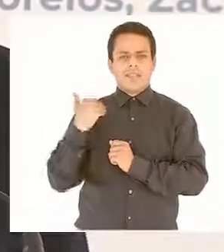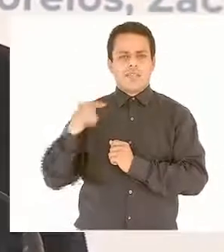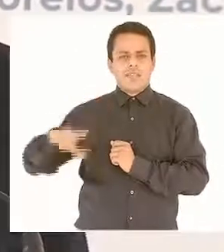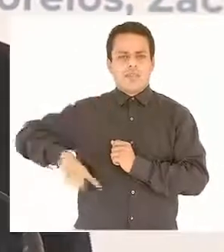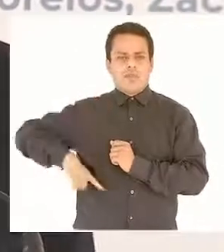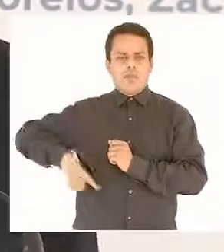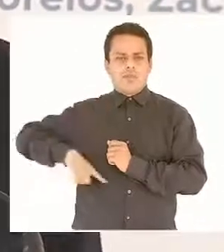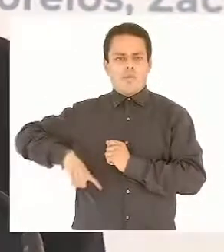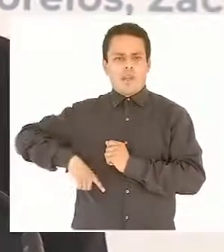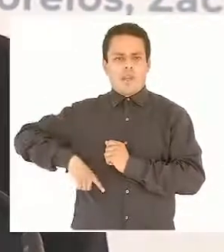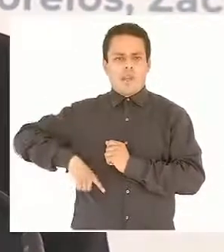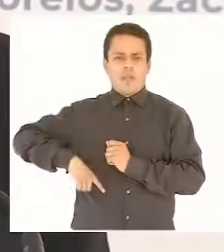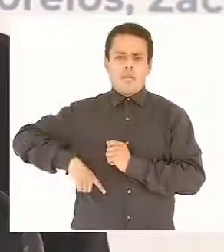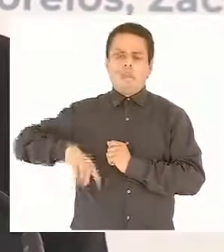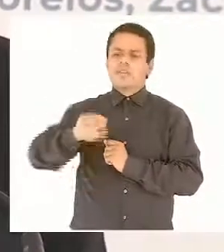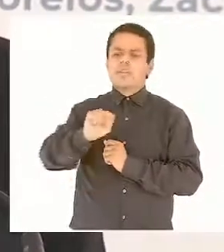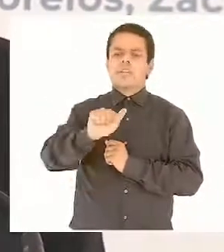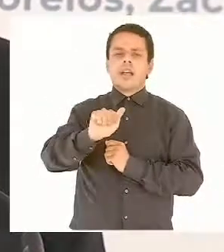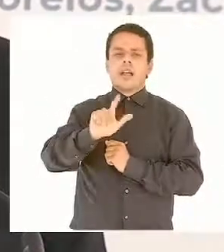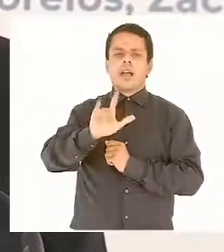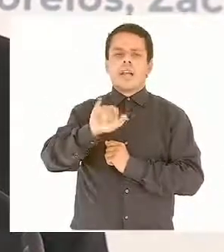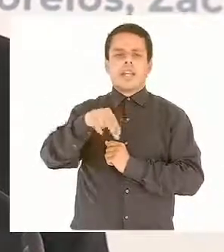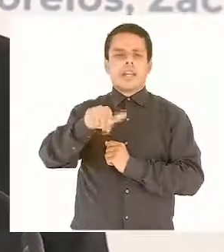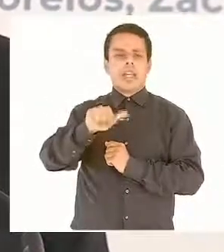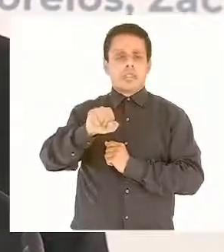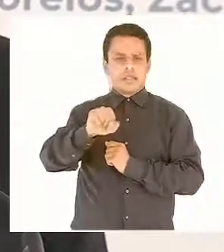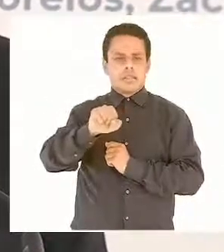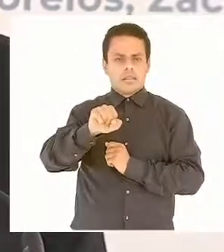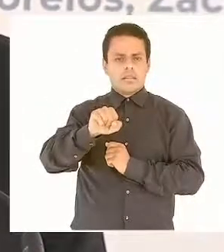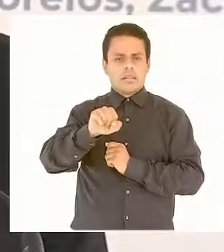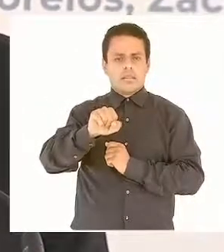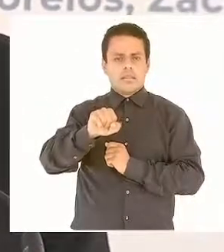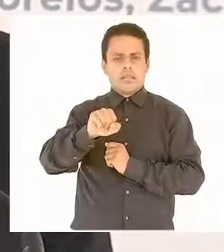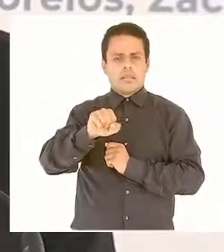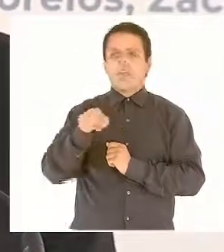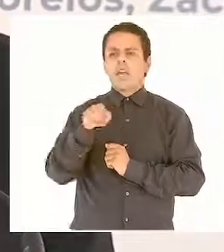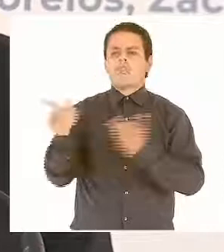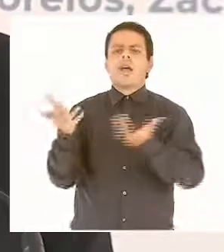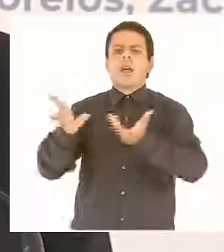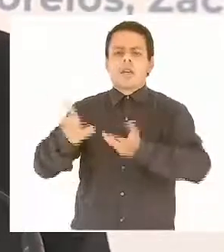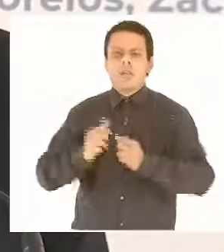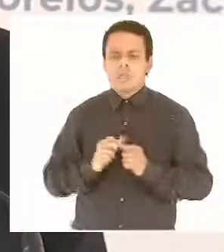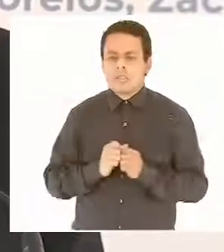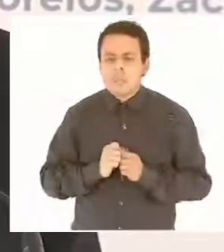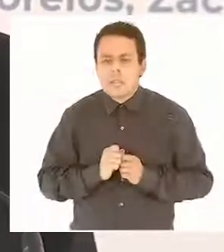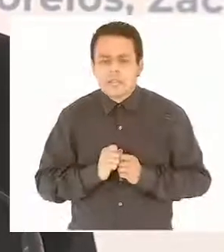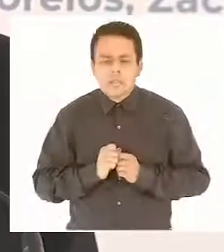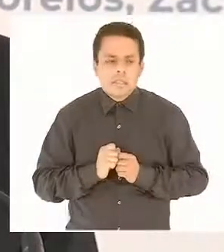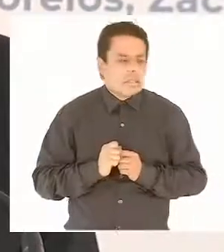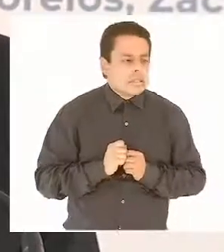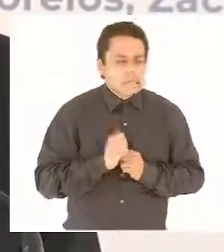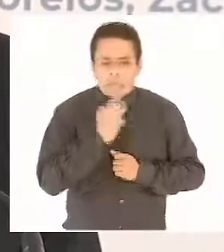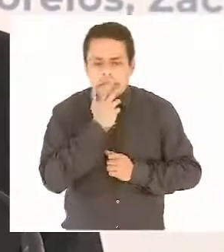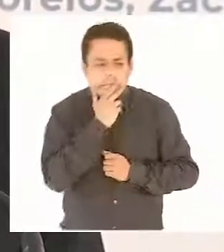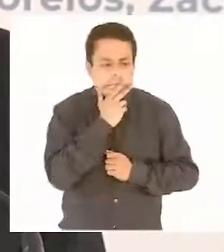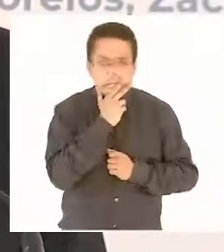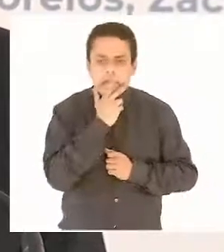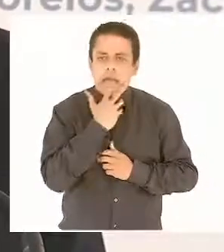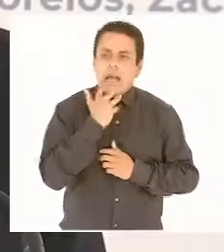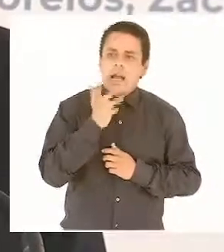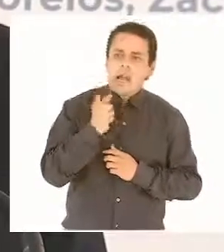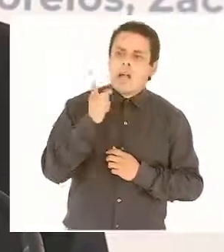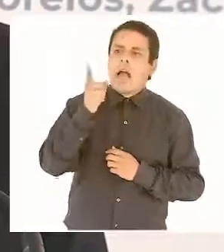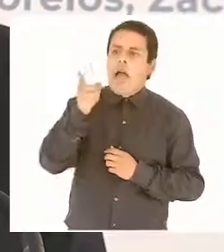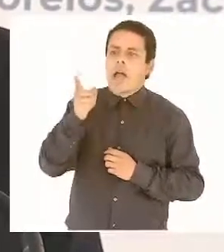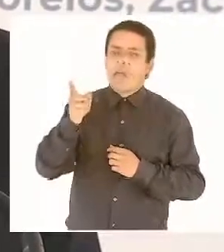gobierno de Salinas, y lo que hicieron fue rescatar